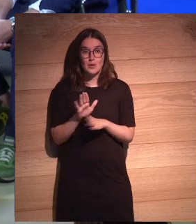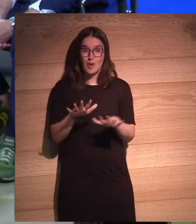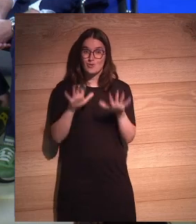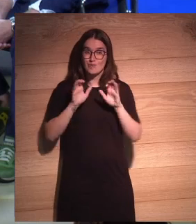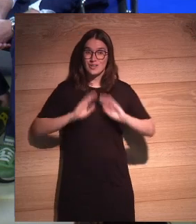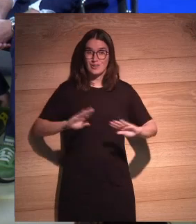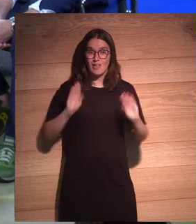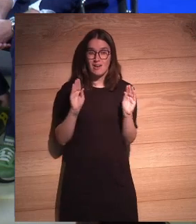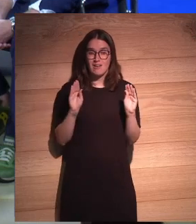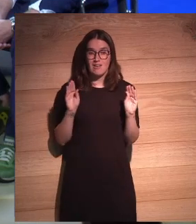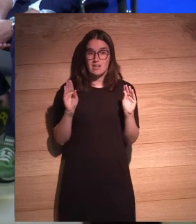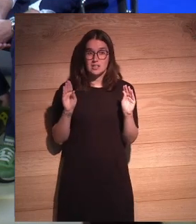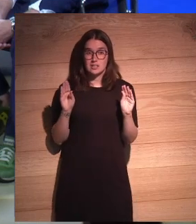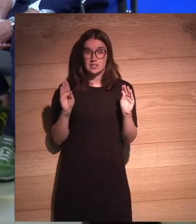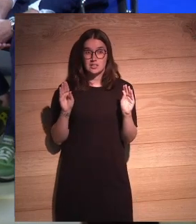aprendizaje,